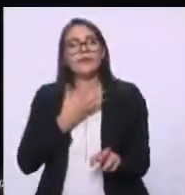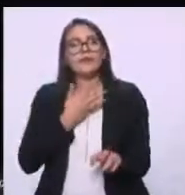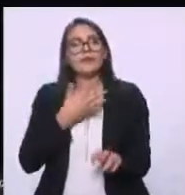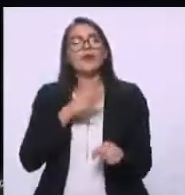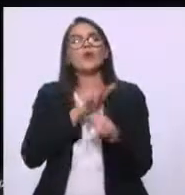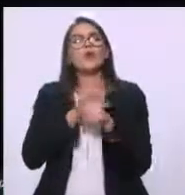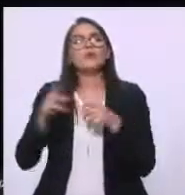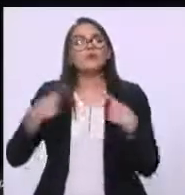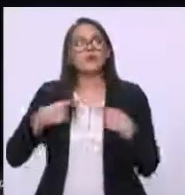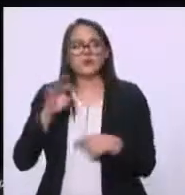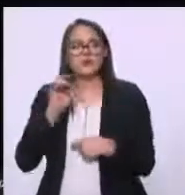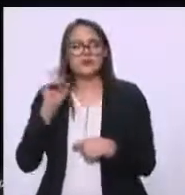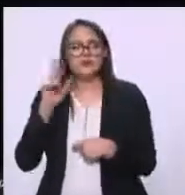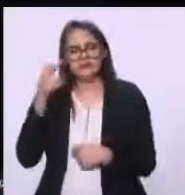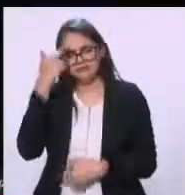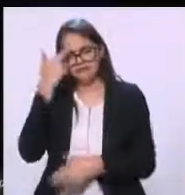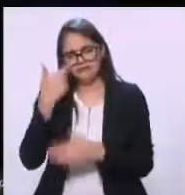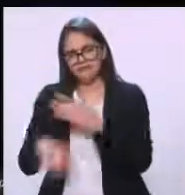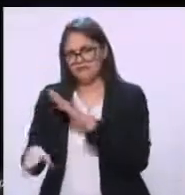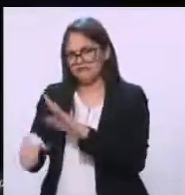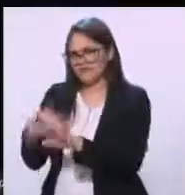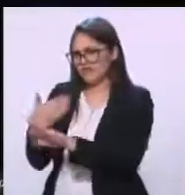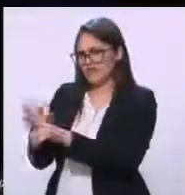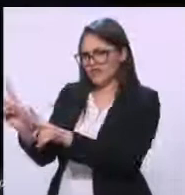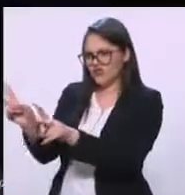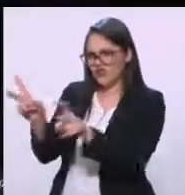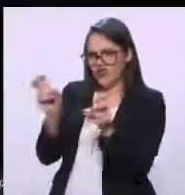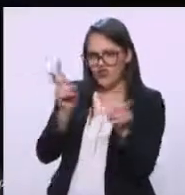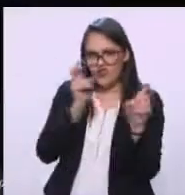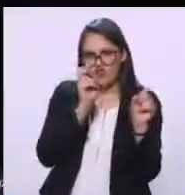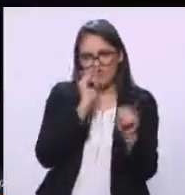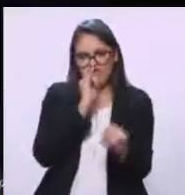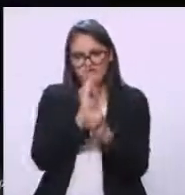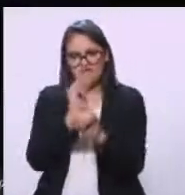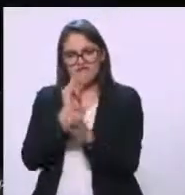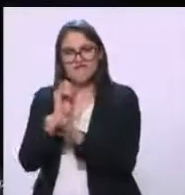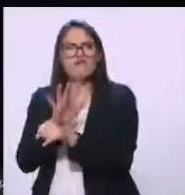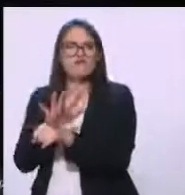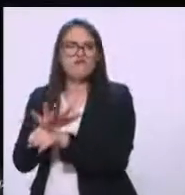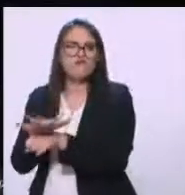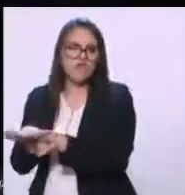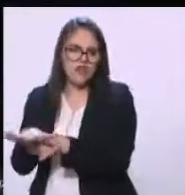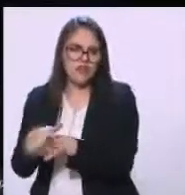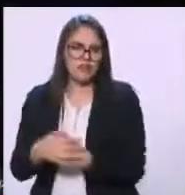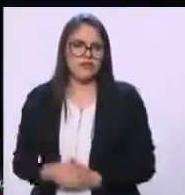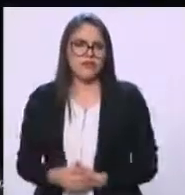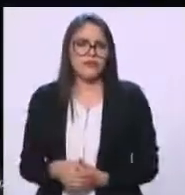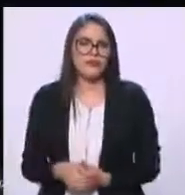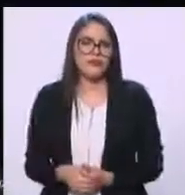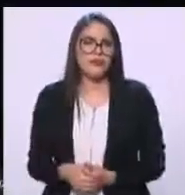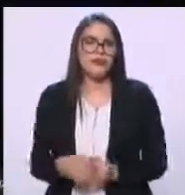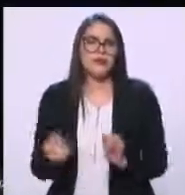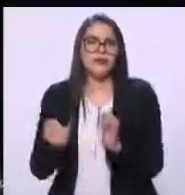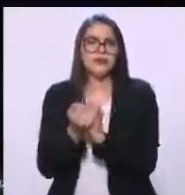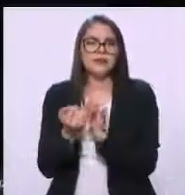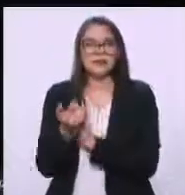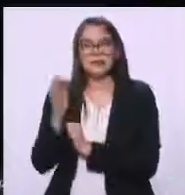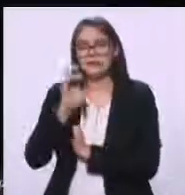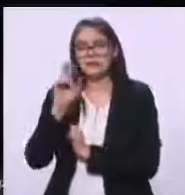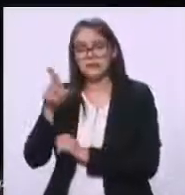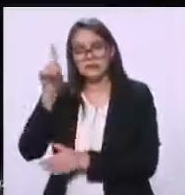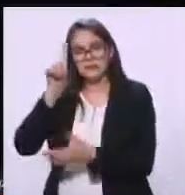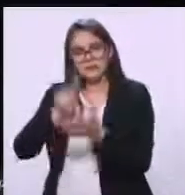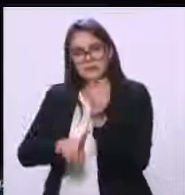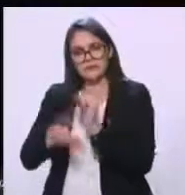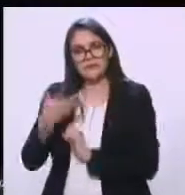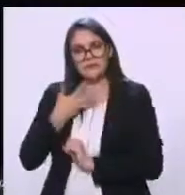podría vulnerar este tipo de cuentas, este tipo de instituciones? Finalmente, pues parece que hay un topo ahí dentro, ¿no? Que parece